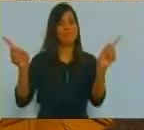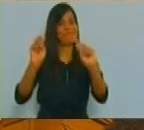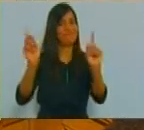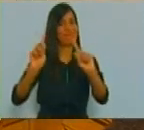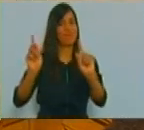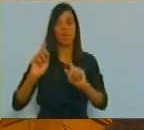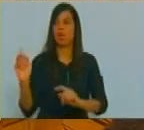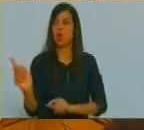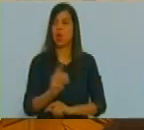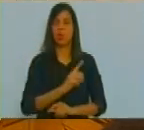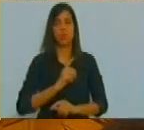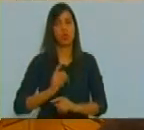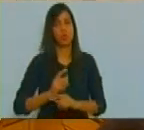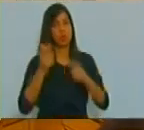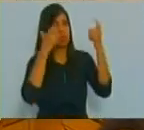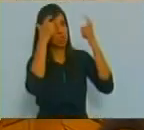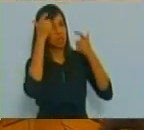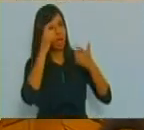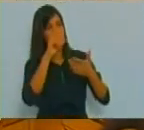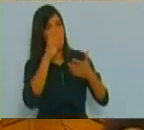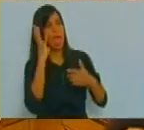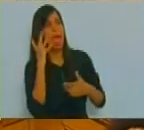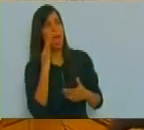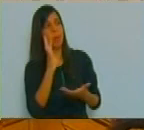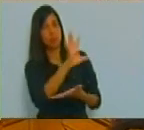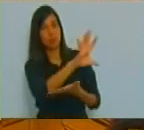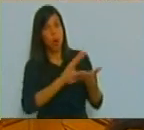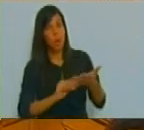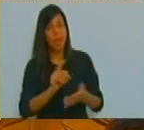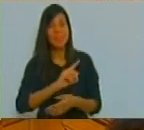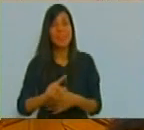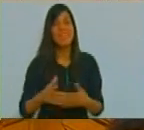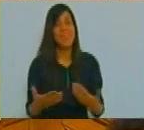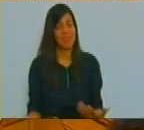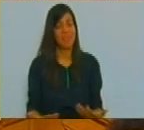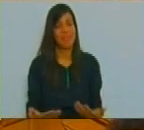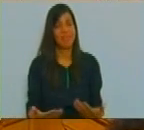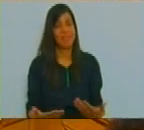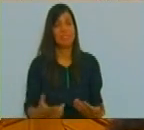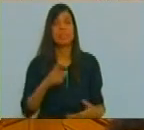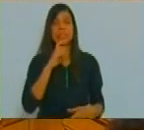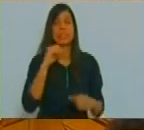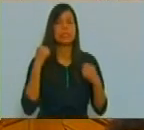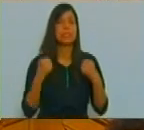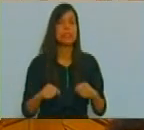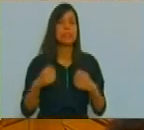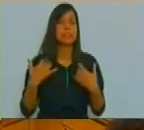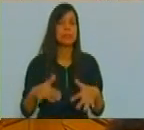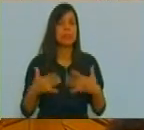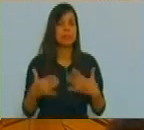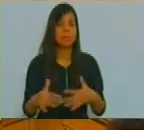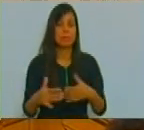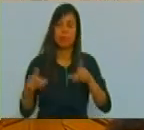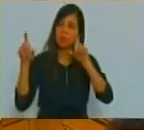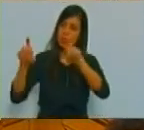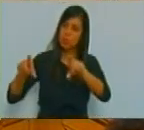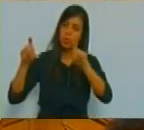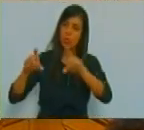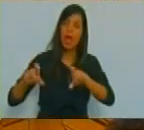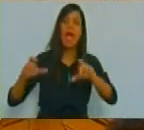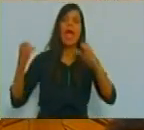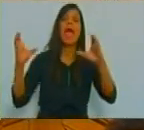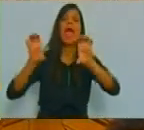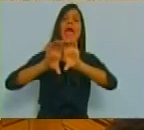que seguir el ejemplo de nuestro amado comandante chávez claro es el camino más difícil la formación la educación